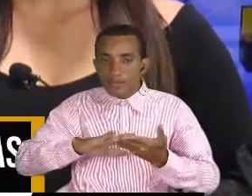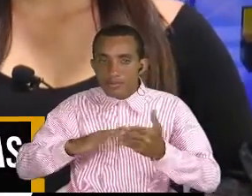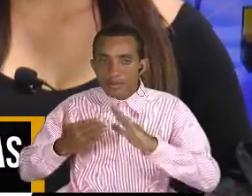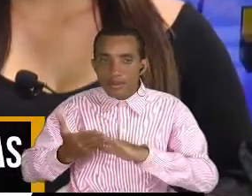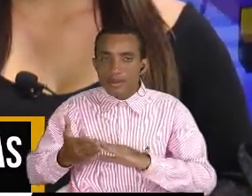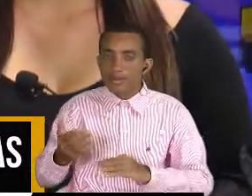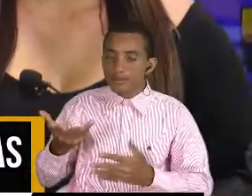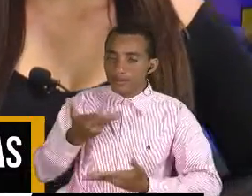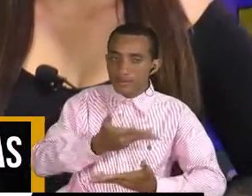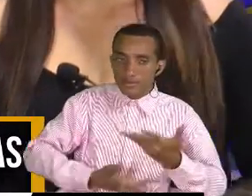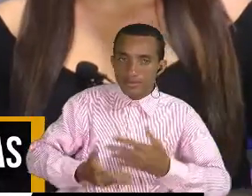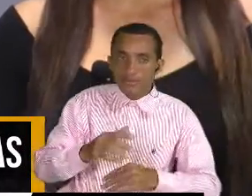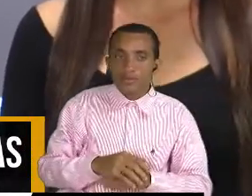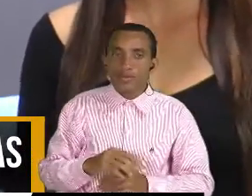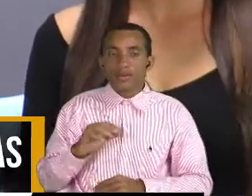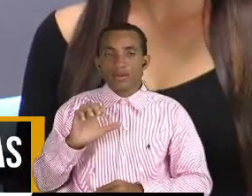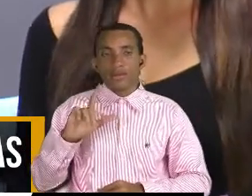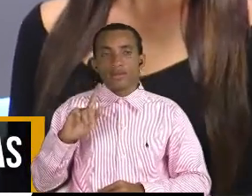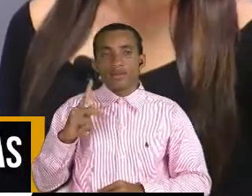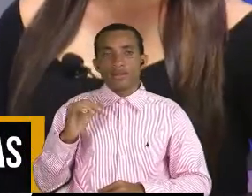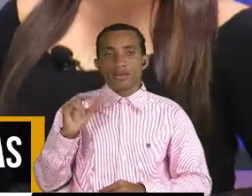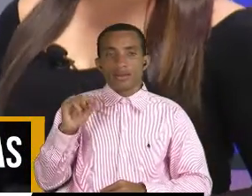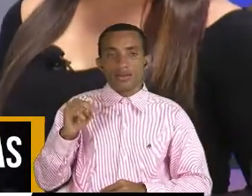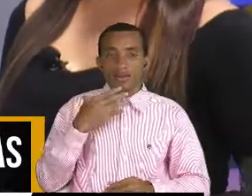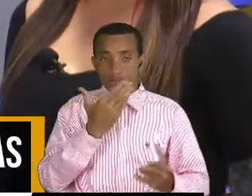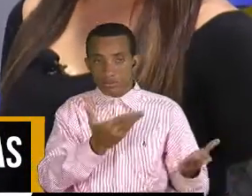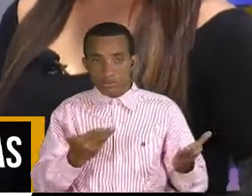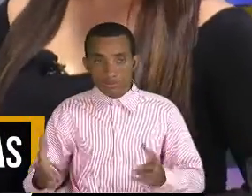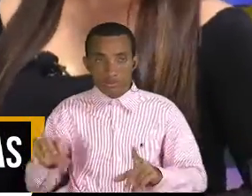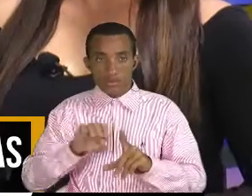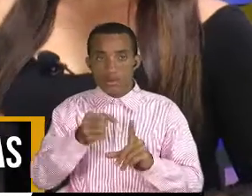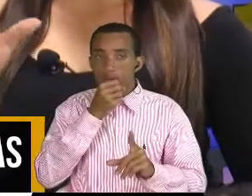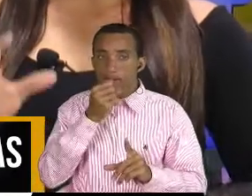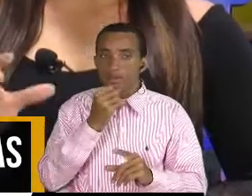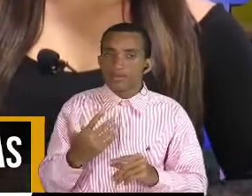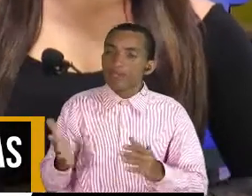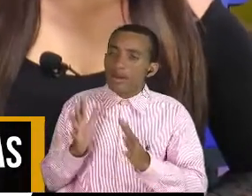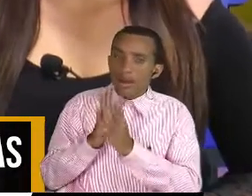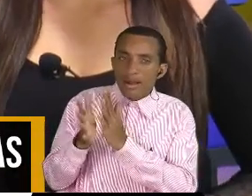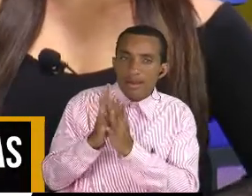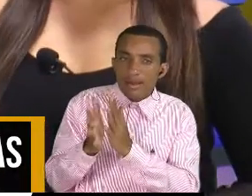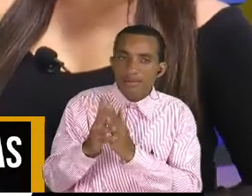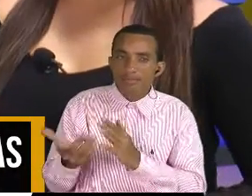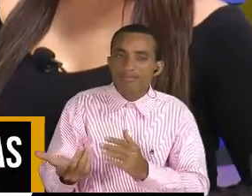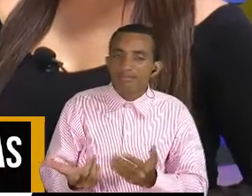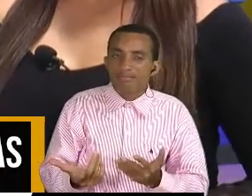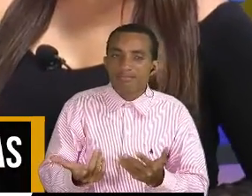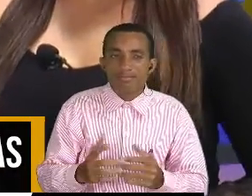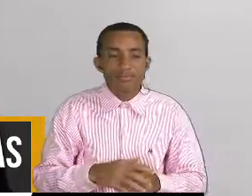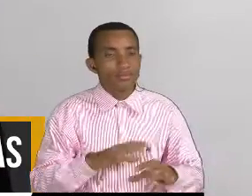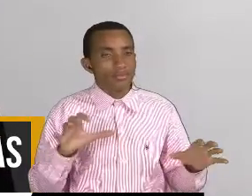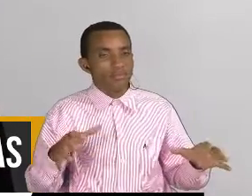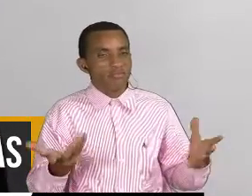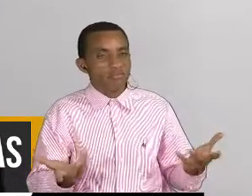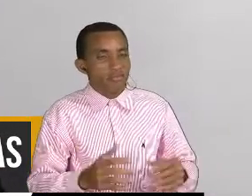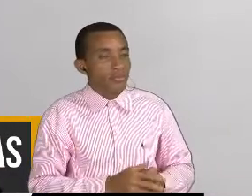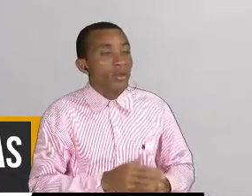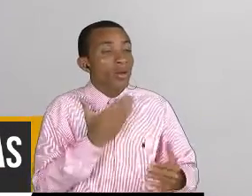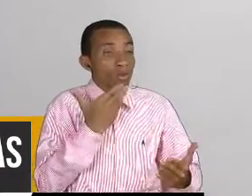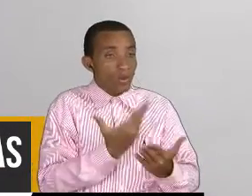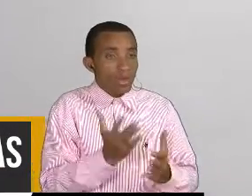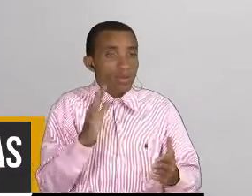Yair Limón. Elkin, buenas tardes, bienvenido a Enlace Noticias y contémosle un poco a la comunidad qué actividades puntualmente se van a estar realizando. Sí, muy buenas tardes para